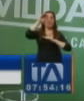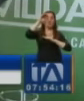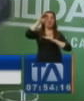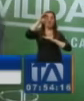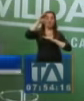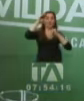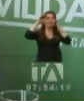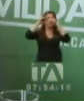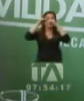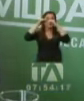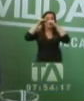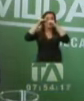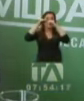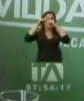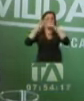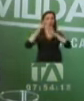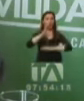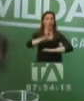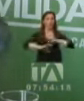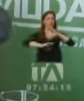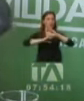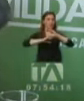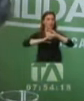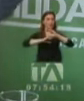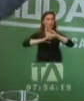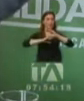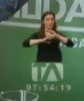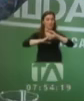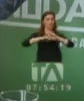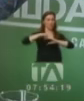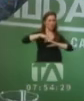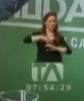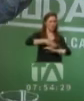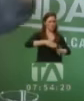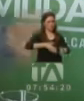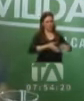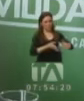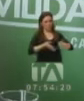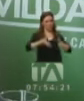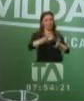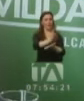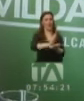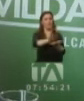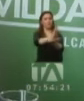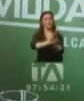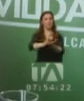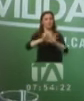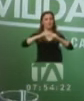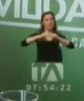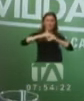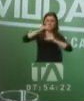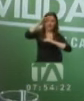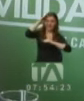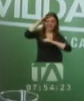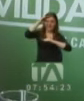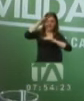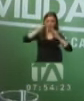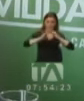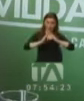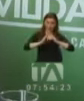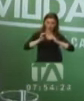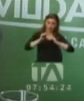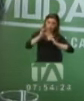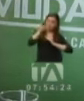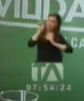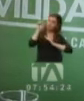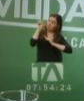cabina. En el caso del condado y en el caso de toda esta ruta en general, lo mínimo entre el techo de una casa, desde el